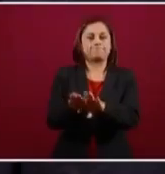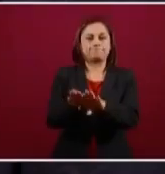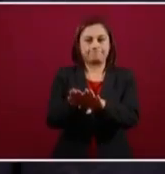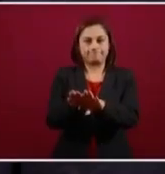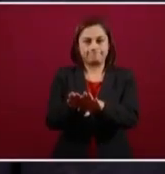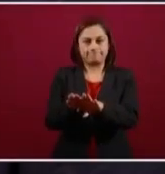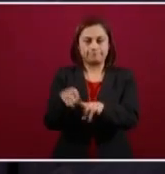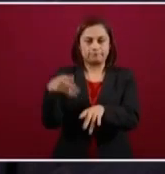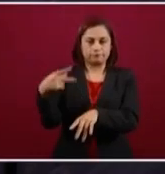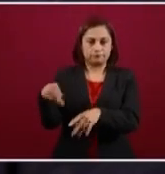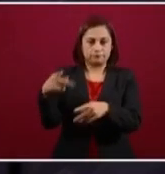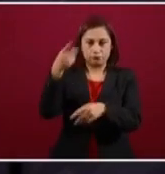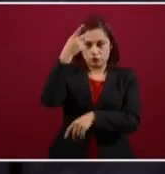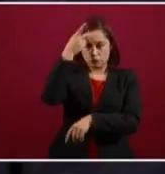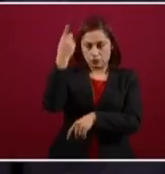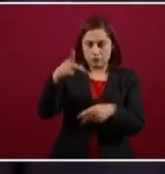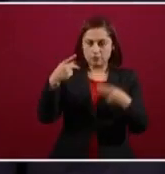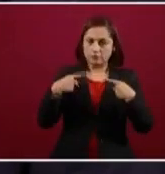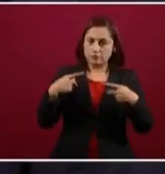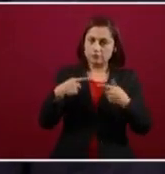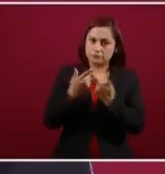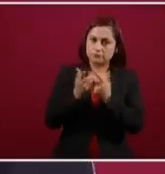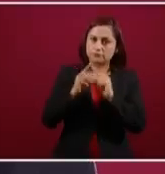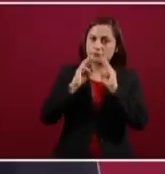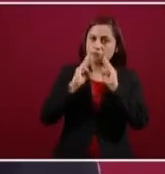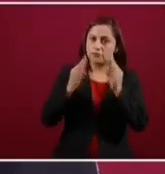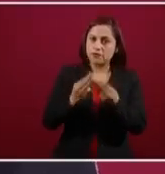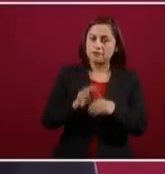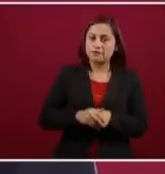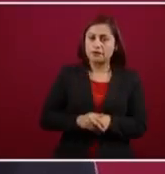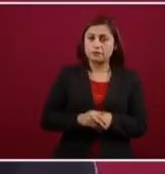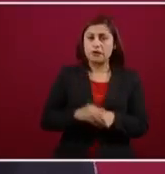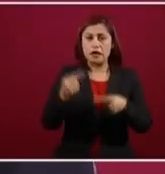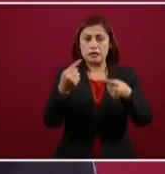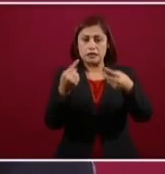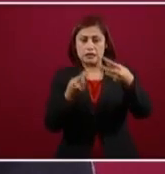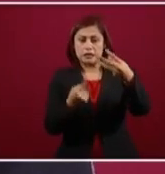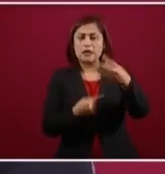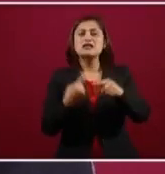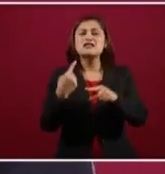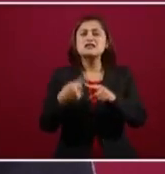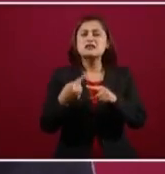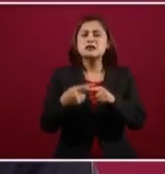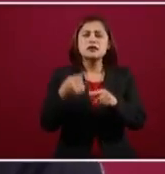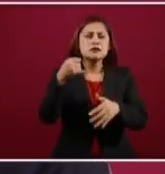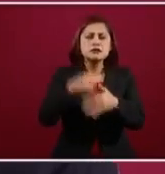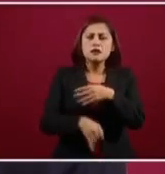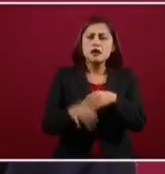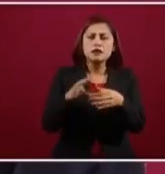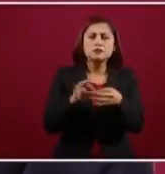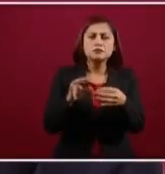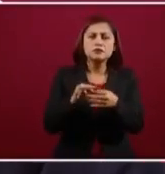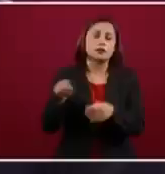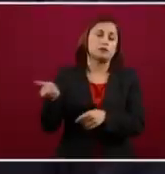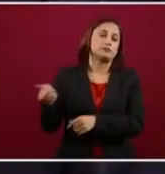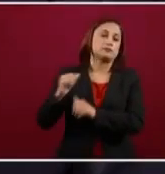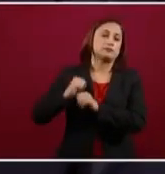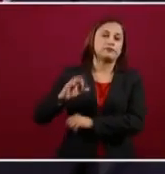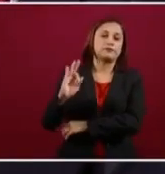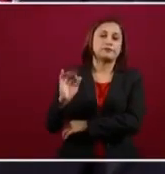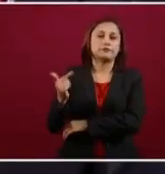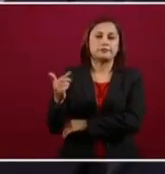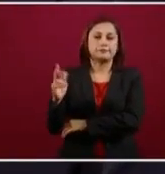pero eso la Fiscalía se los puede informar. Yo lo único que les puedo comentar es de